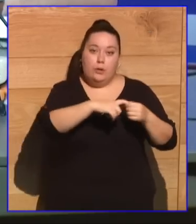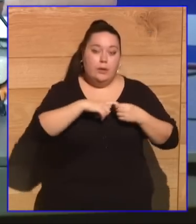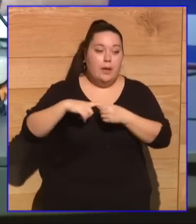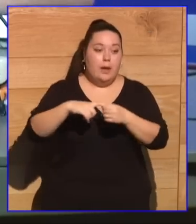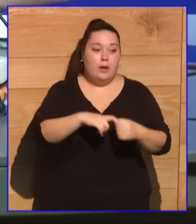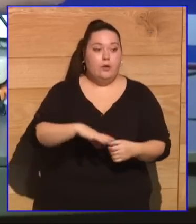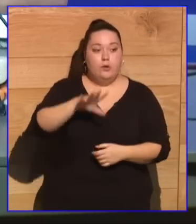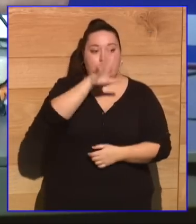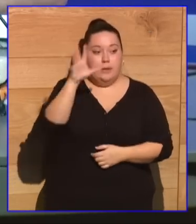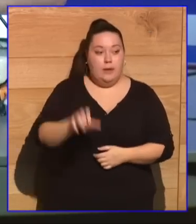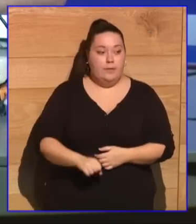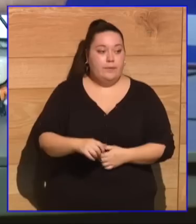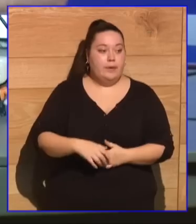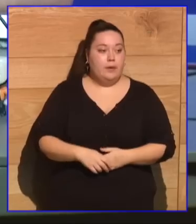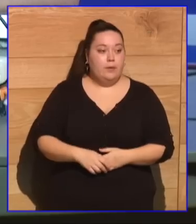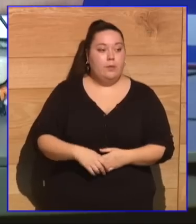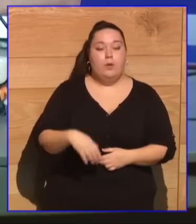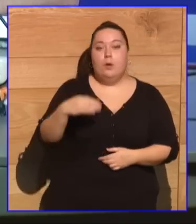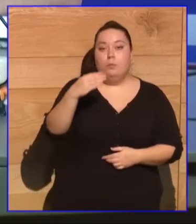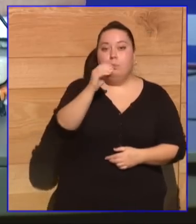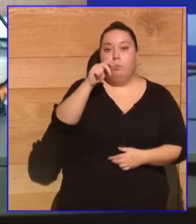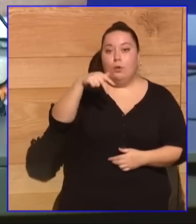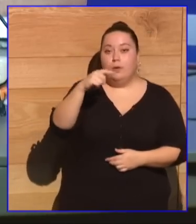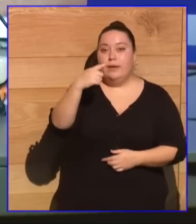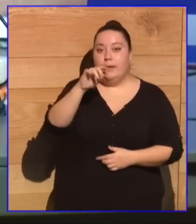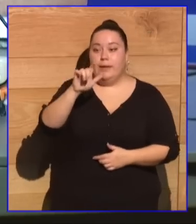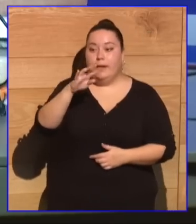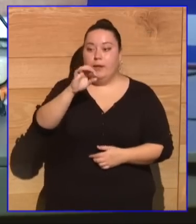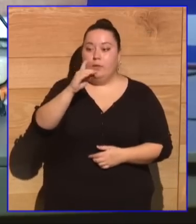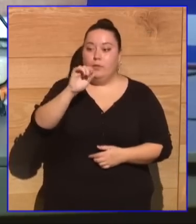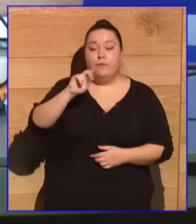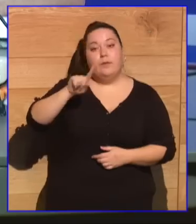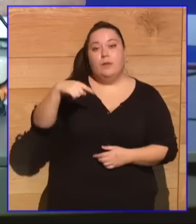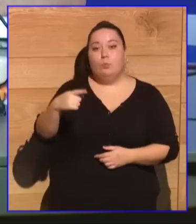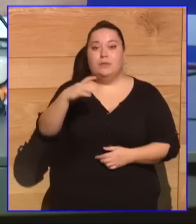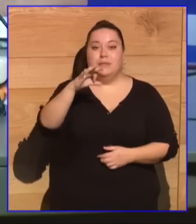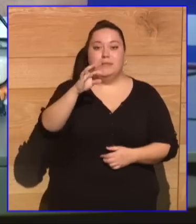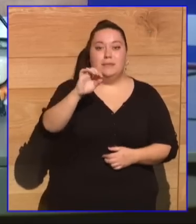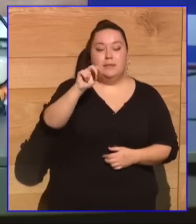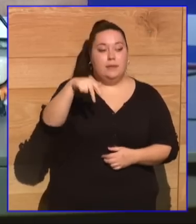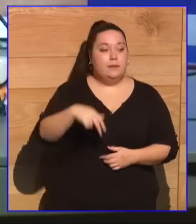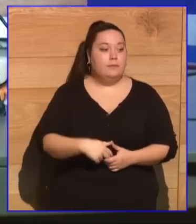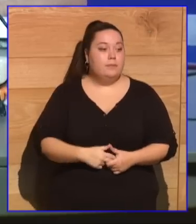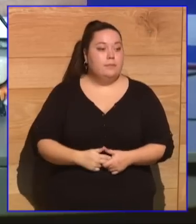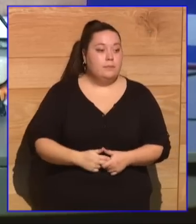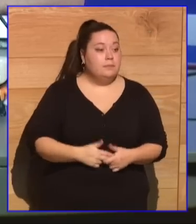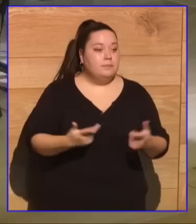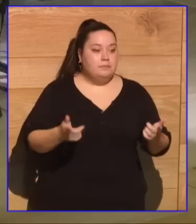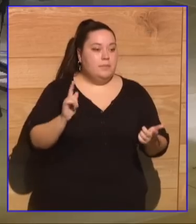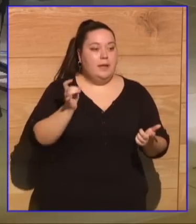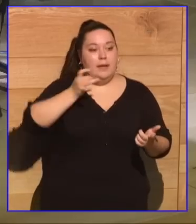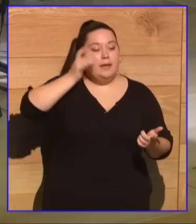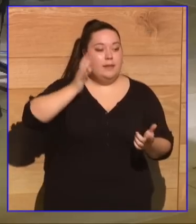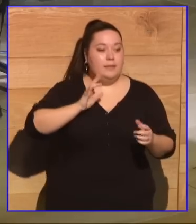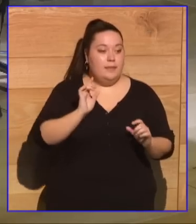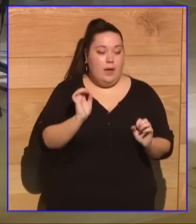primero- África. Sí, Bob sí. Geldof. Bob Geldof fue. Geldof, Luego sí, Sting, pero antes Bob Geldof. Sí, sigues viéndolo. De hecho, la idea inicial de